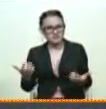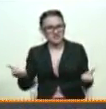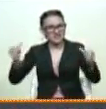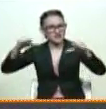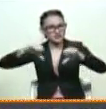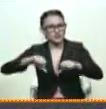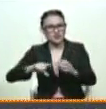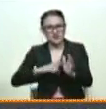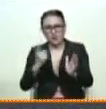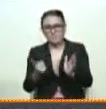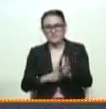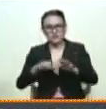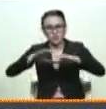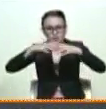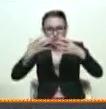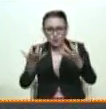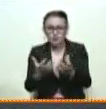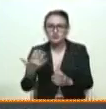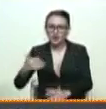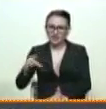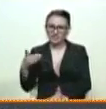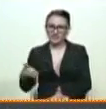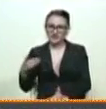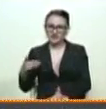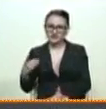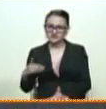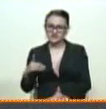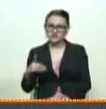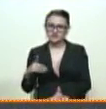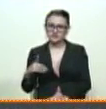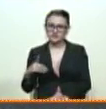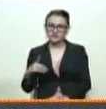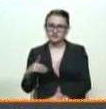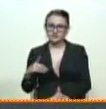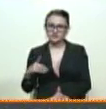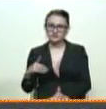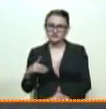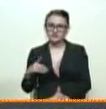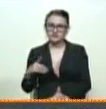destruir un planeta que tiene derecho por